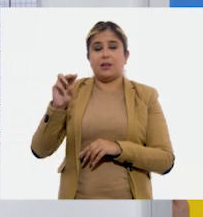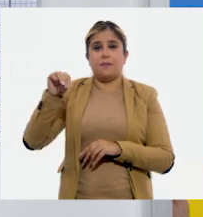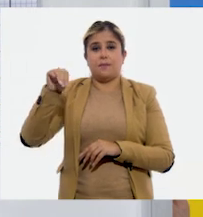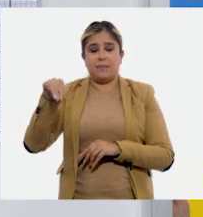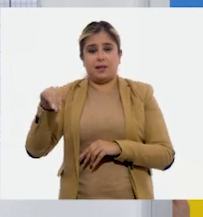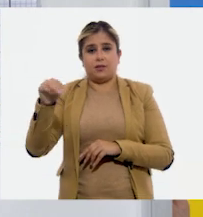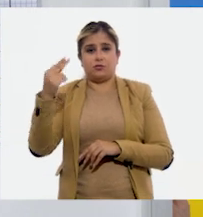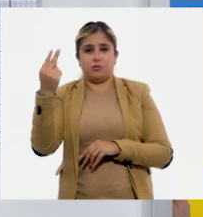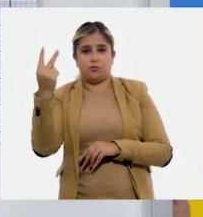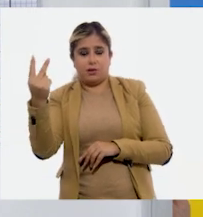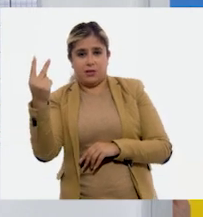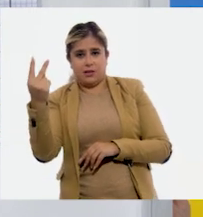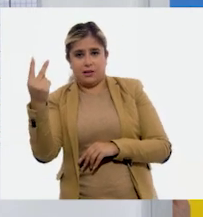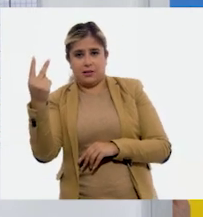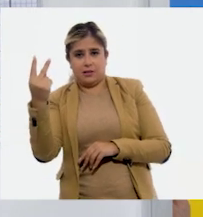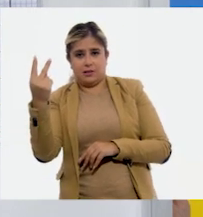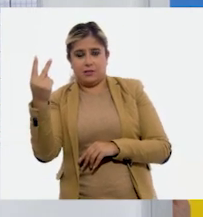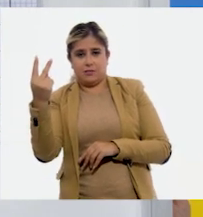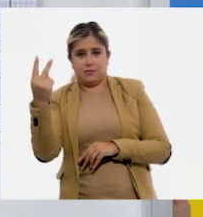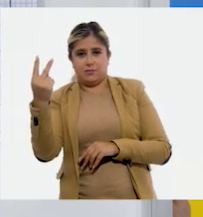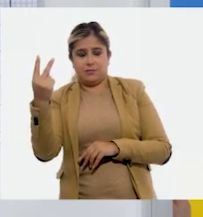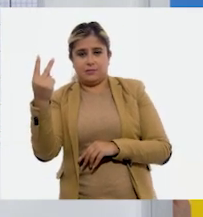metros cuadrados.